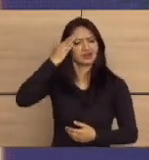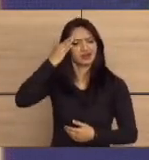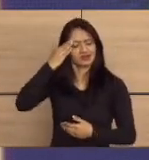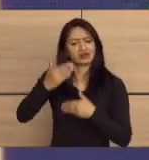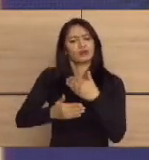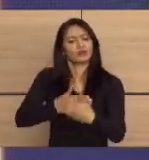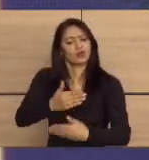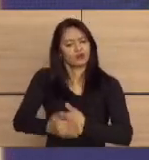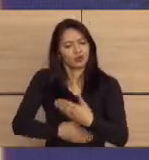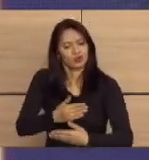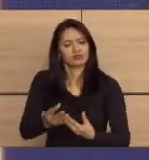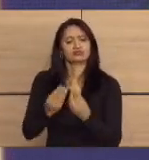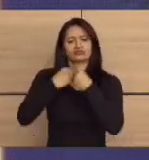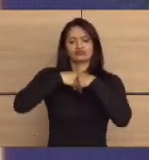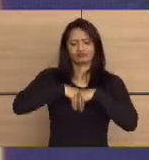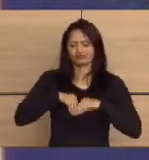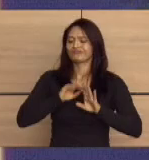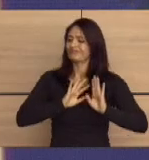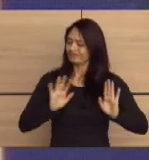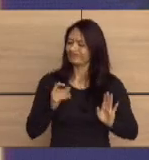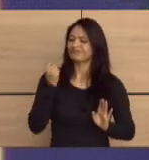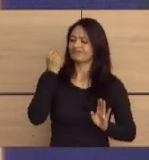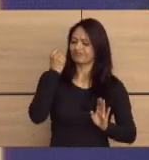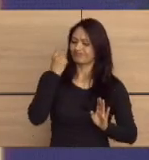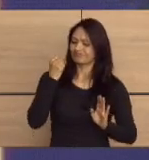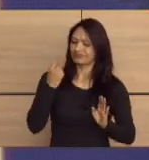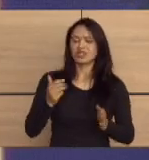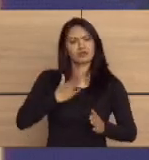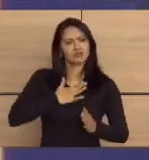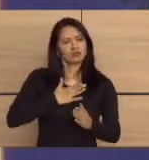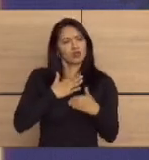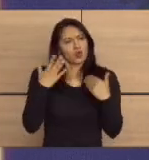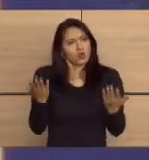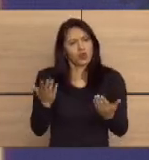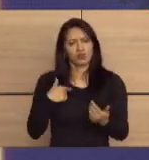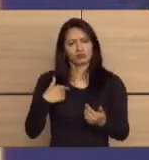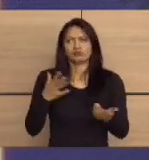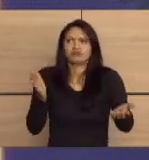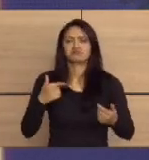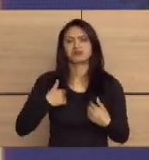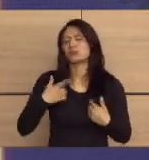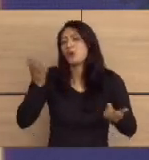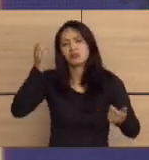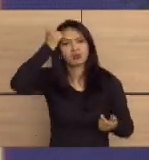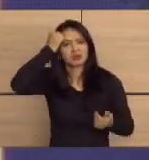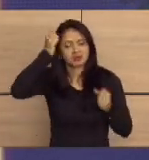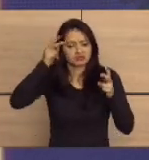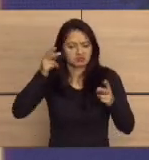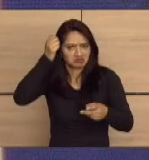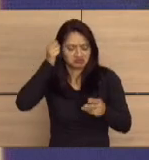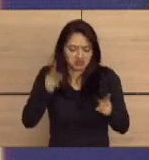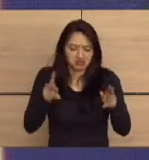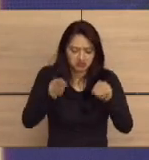por fuera, quizás no, se dejó por fuera a los otros y también a mí mismo. En mi caso, que soy docente de un colegio oficial que trabajo con